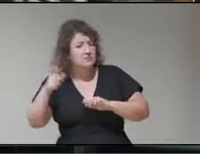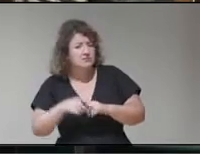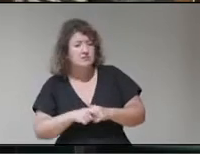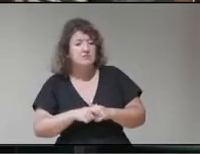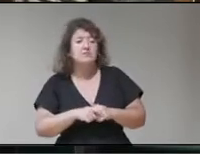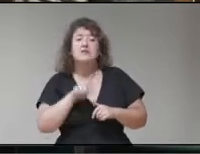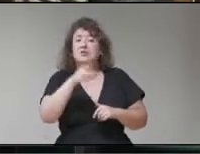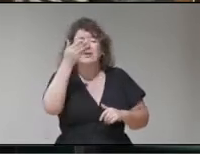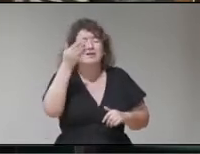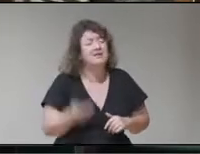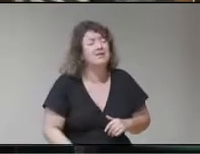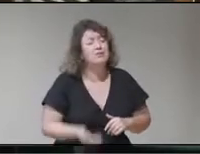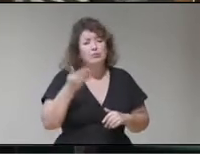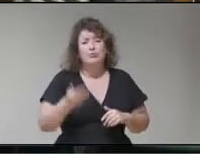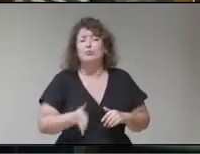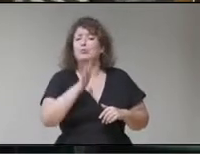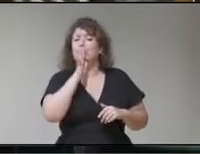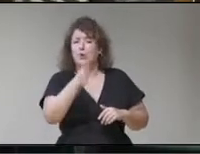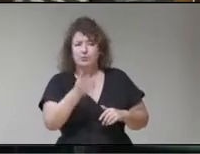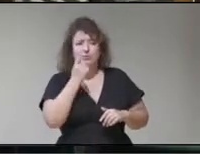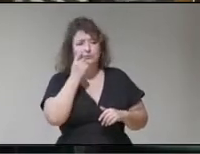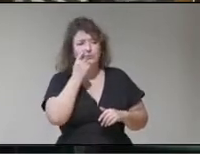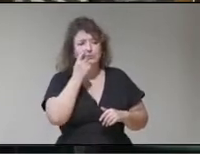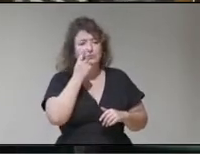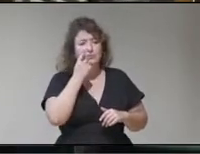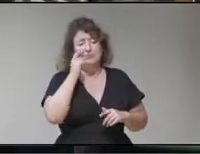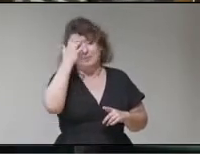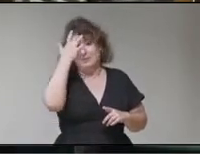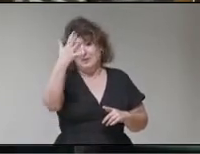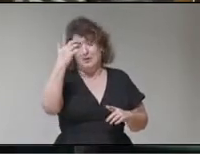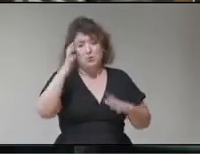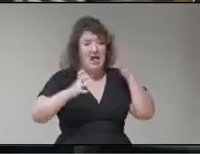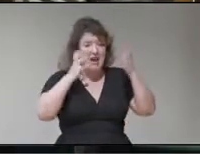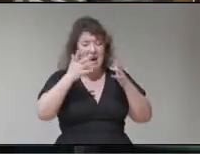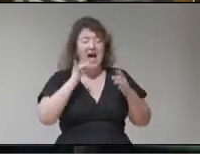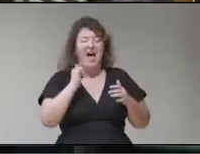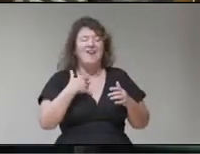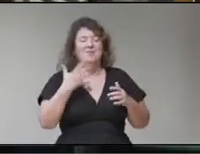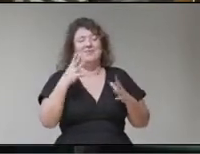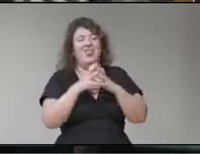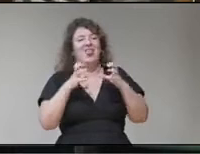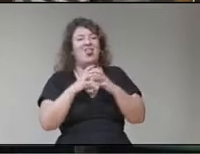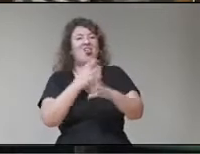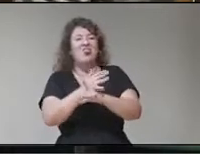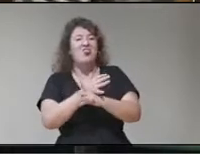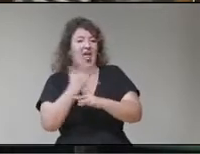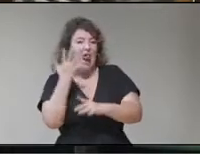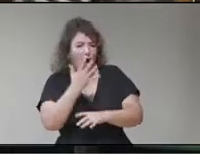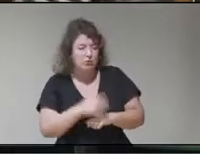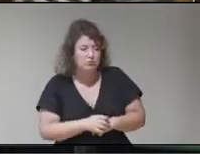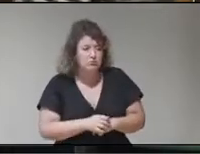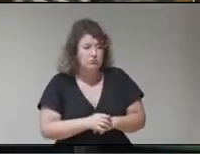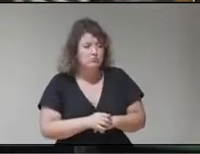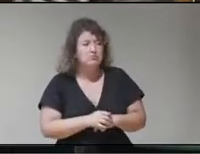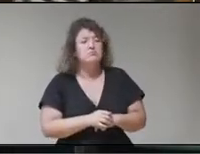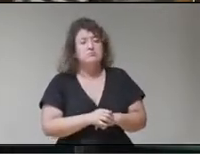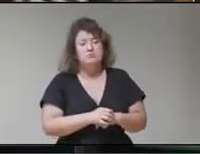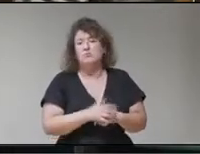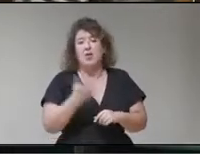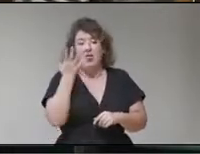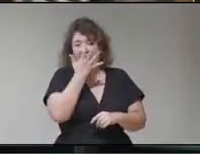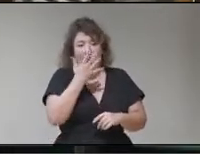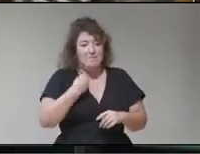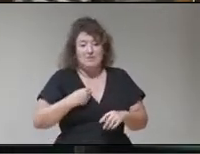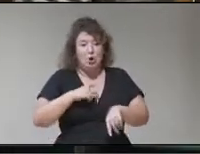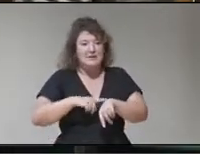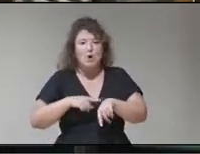tiene mucha importancia, porque imaginaos un animal que tiene celo. Entonces, el celo surge en todos al mismo tiempo.